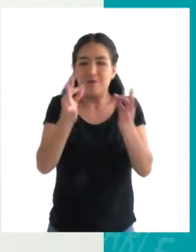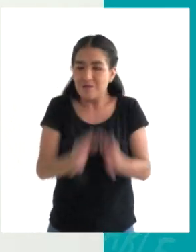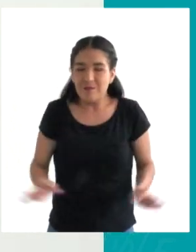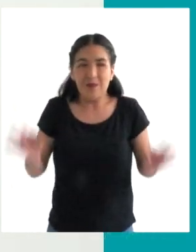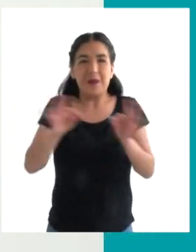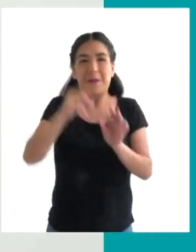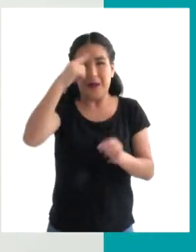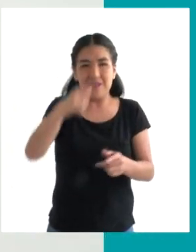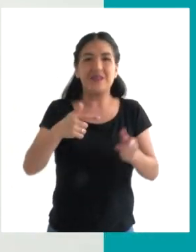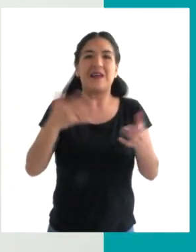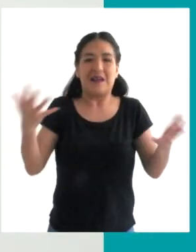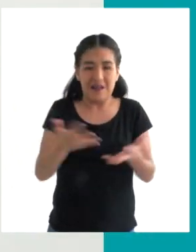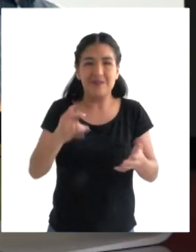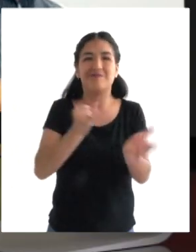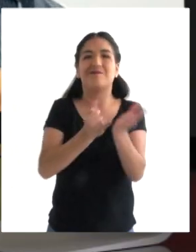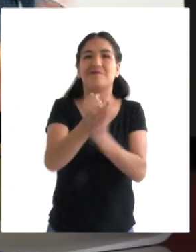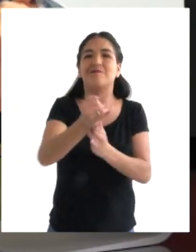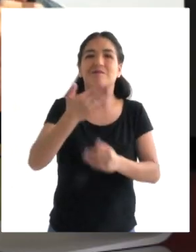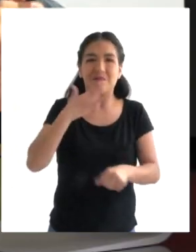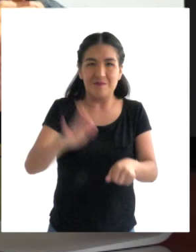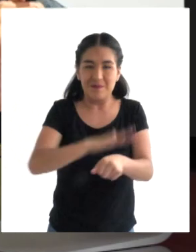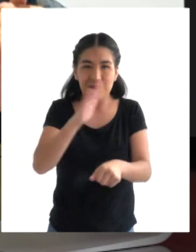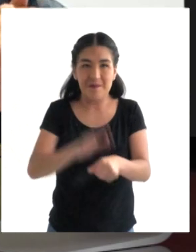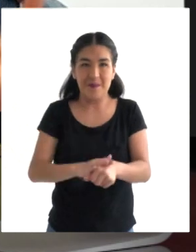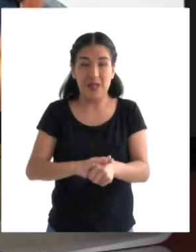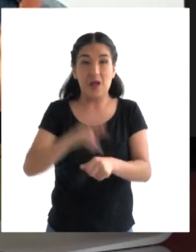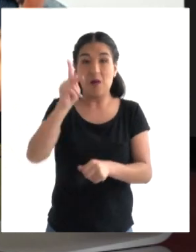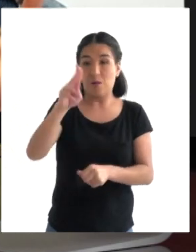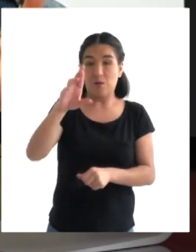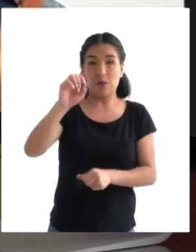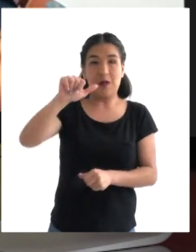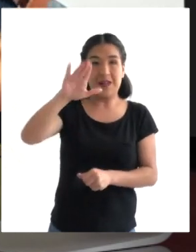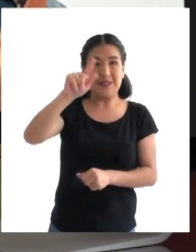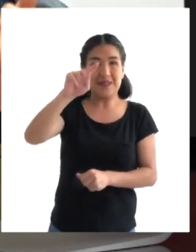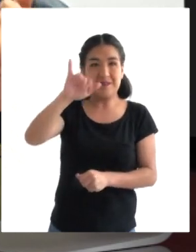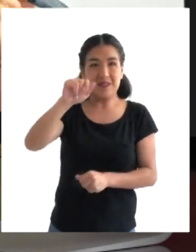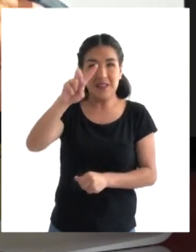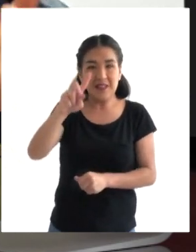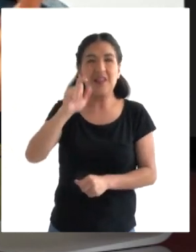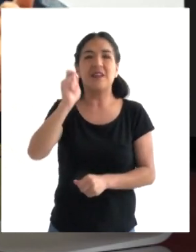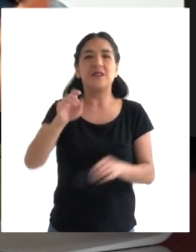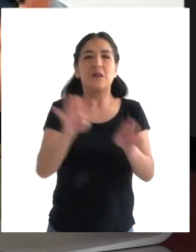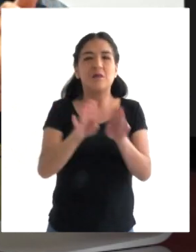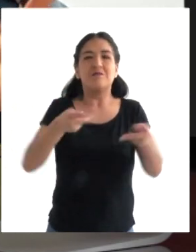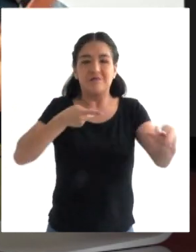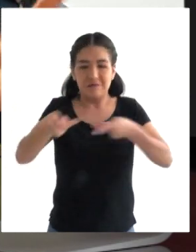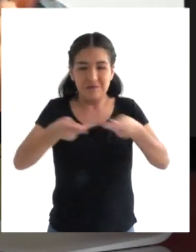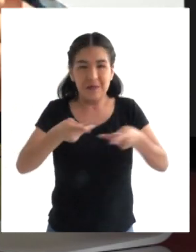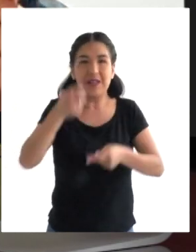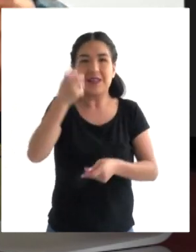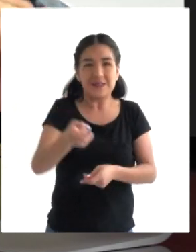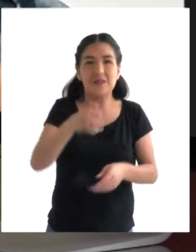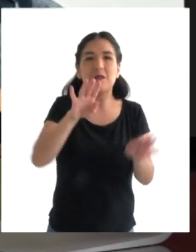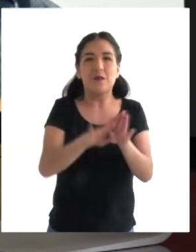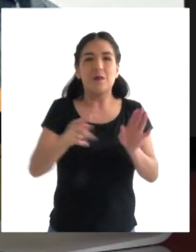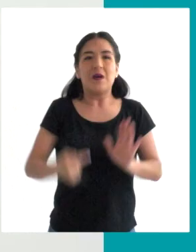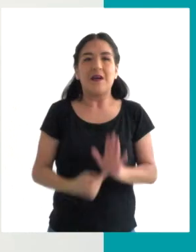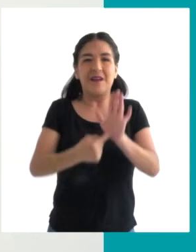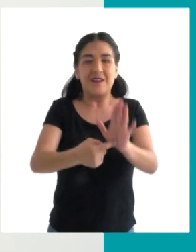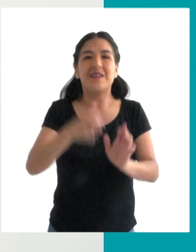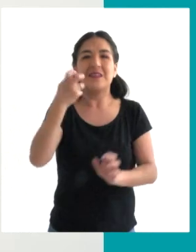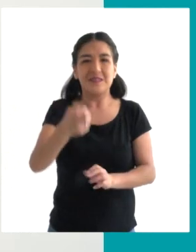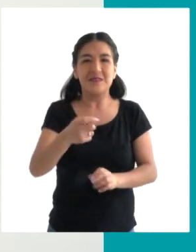tomar adecuadamente las decisiones. Entonces, la proactividad emocional significa que planees hacer tus acciones sabiendo cómo te estás